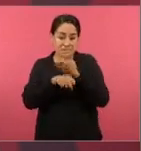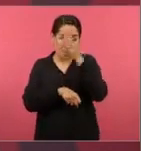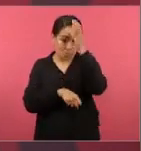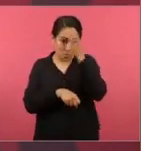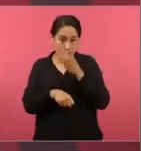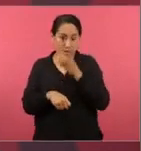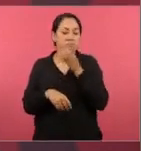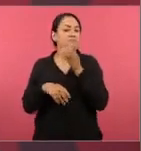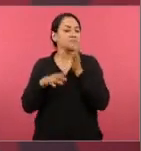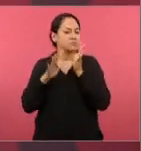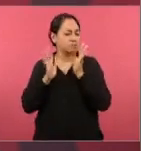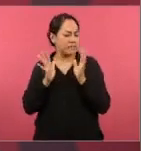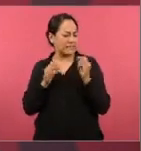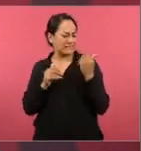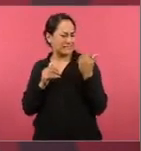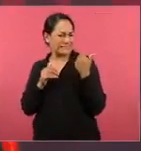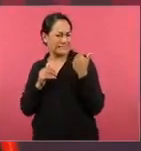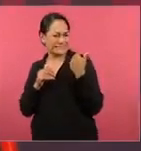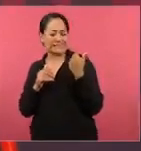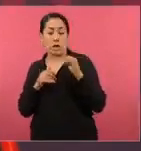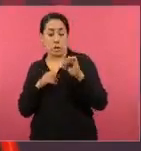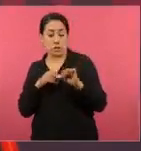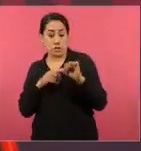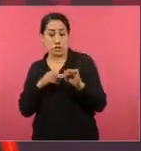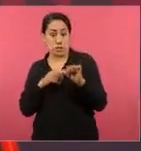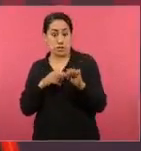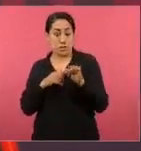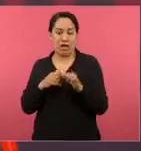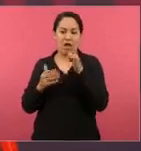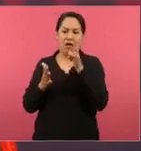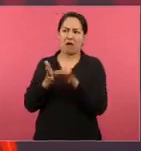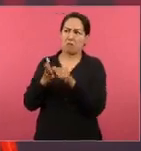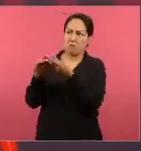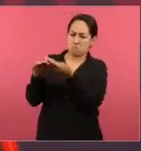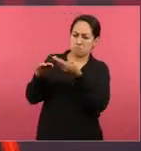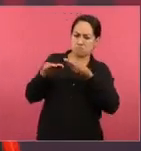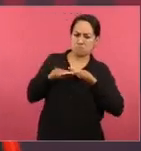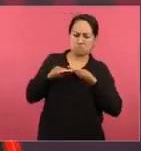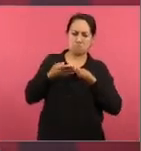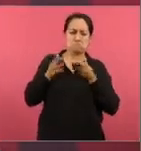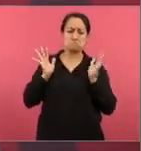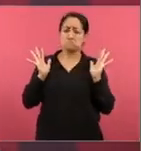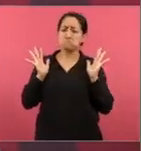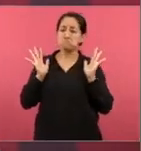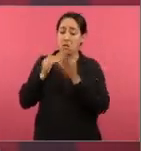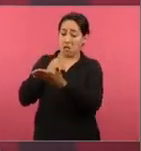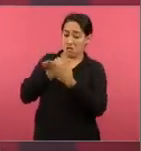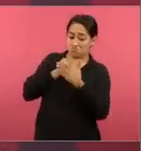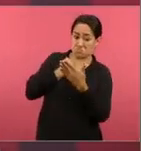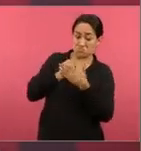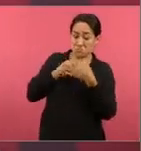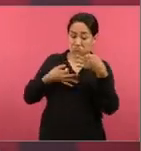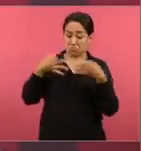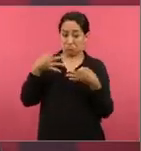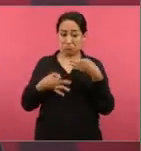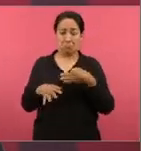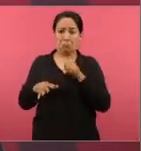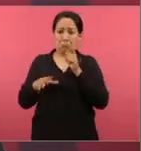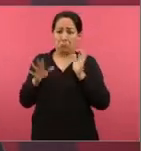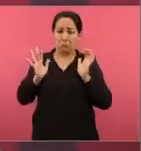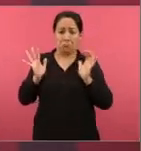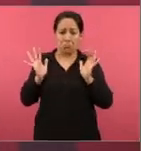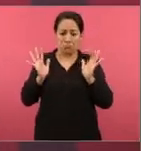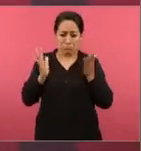hoy, hasta antes de entrar a esta conferencia, no tenemos notificación en relación con esto,